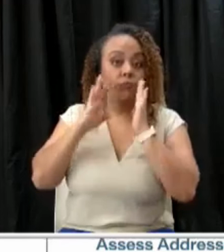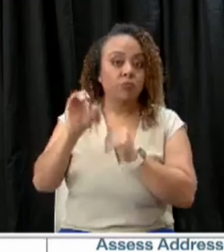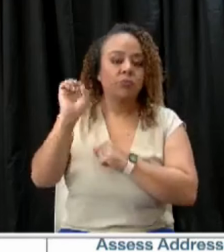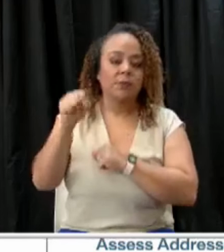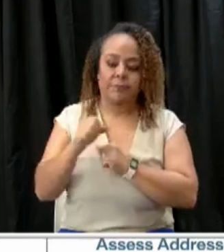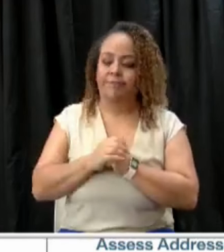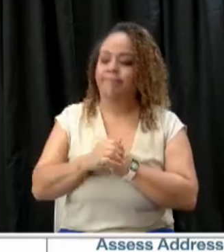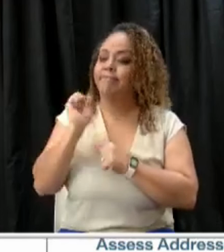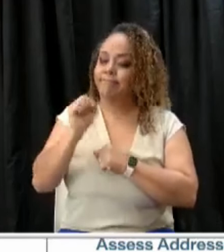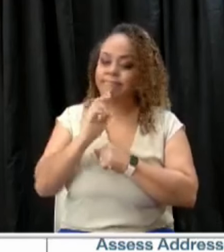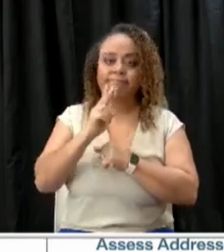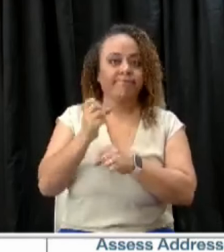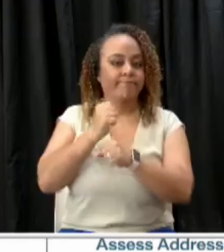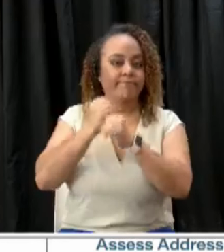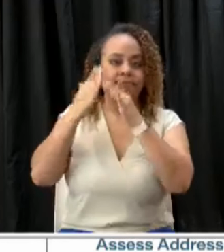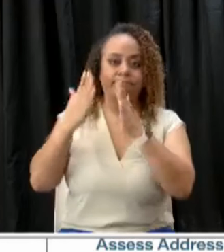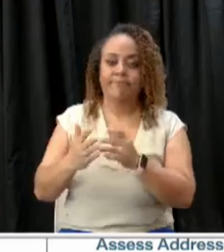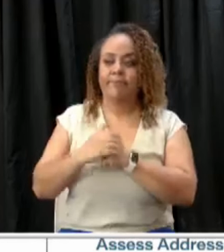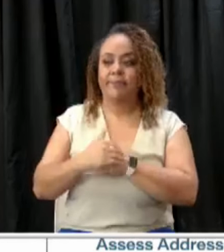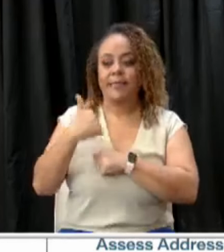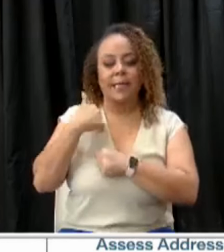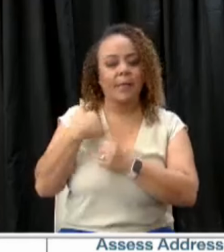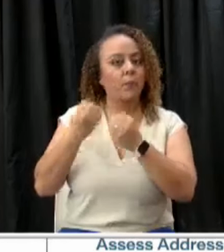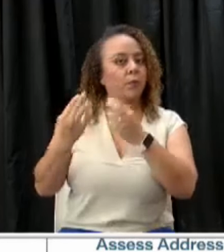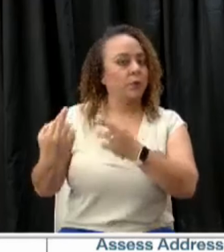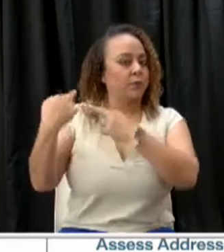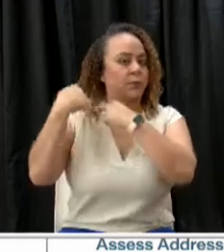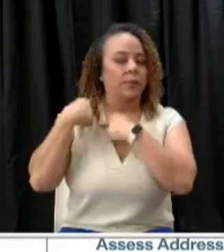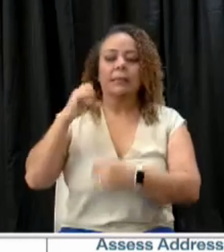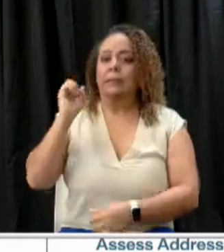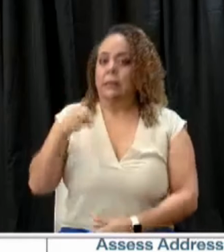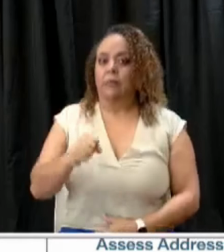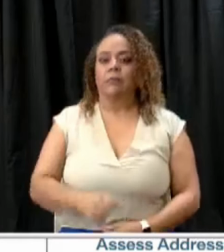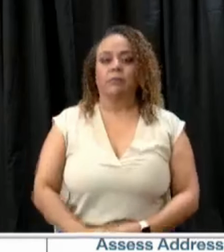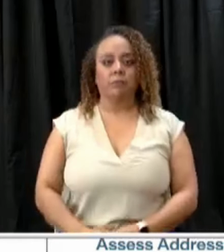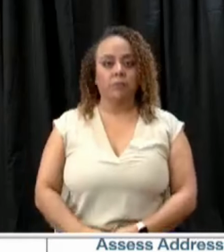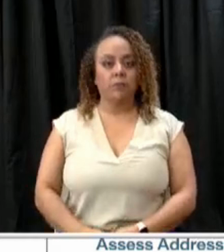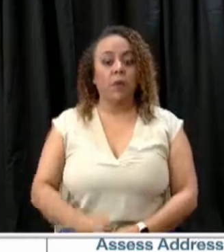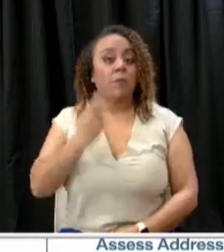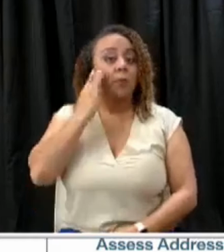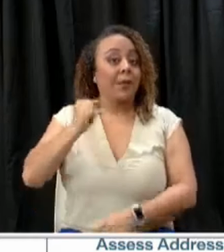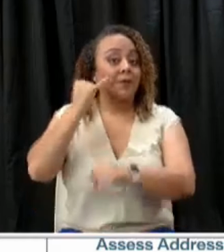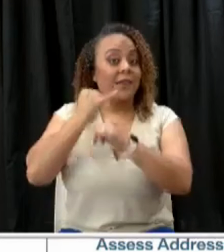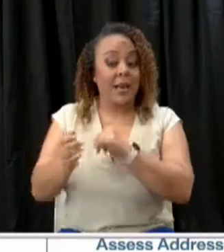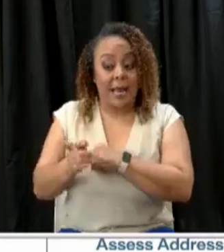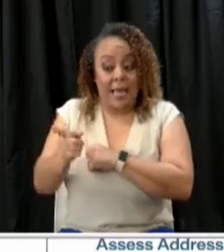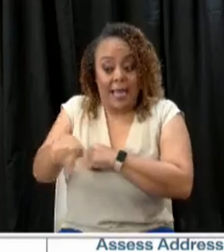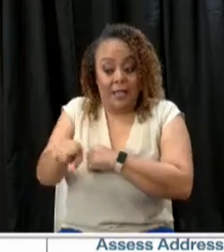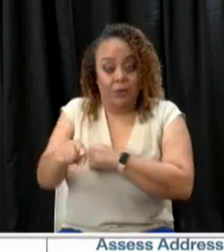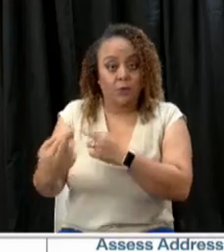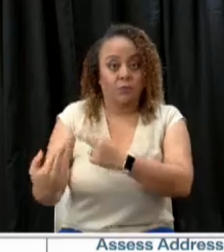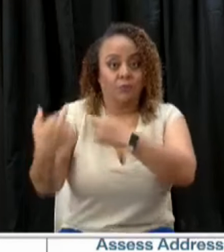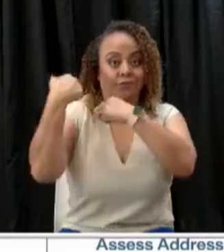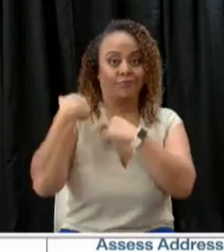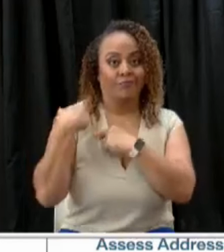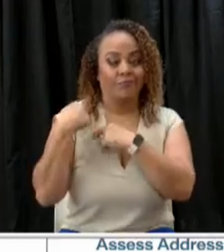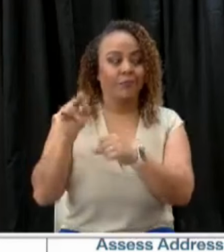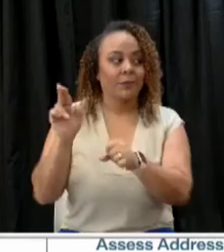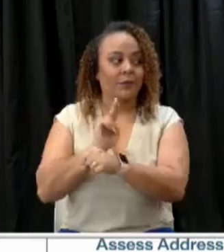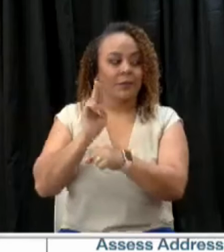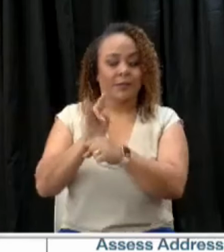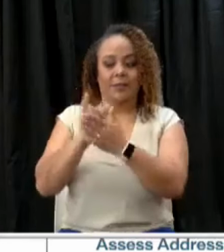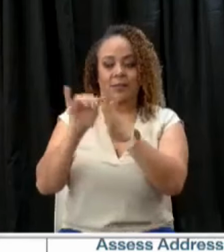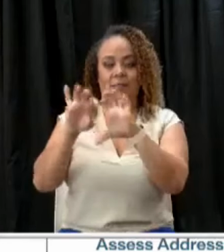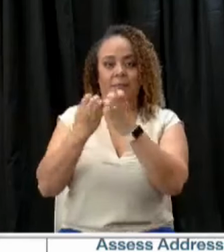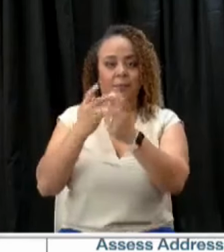es cierto, los trabajadores tienen muchísima responsabilidad porque al final son los que se van a encargar de utilizar ese